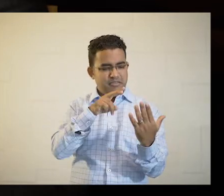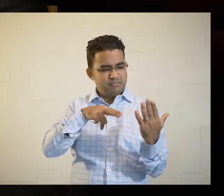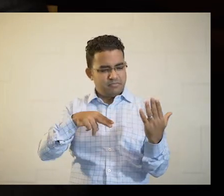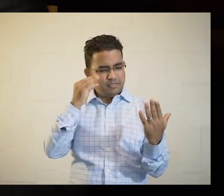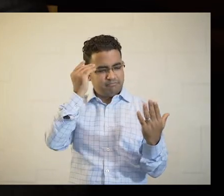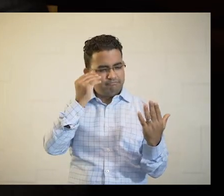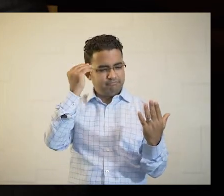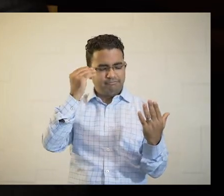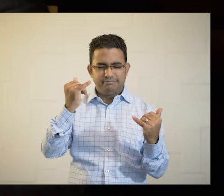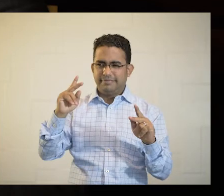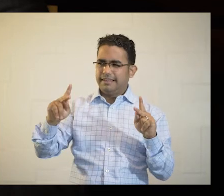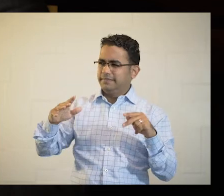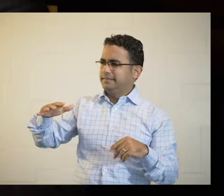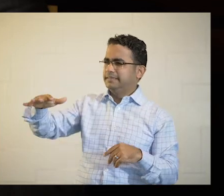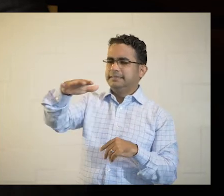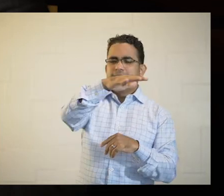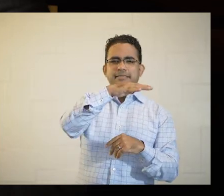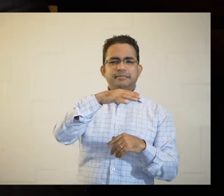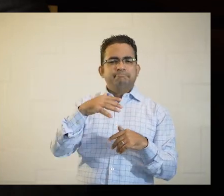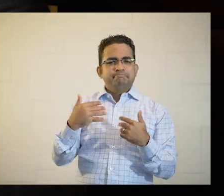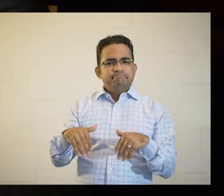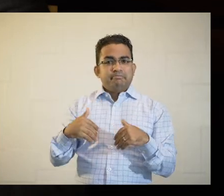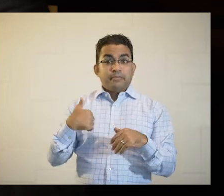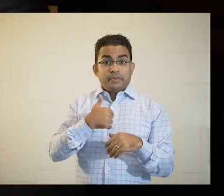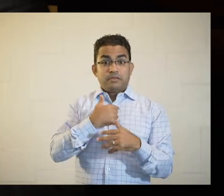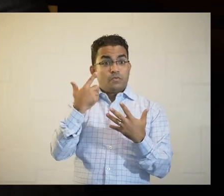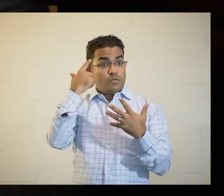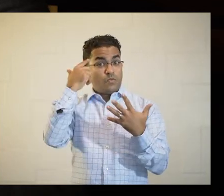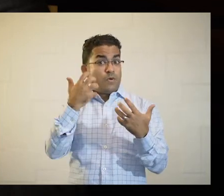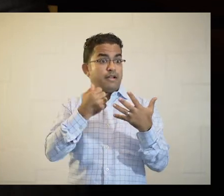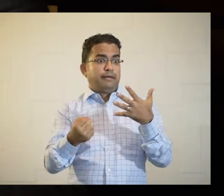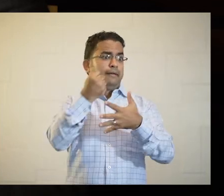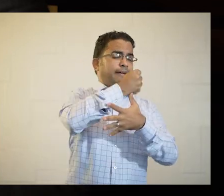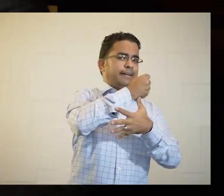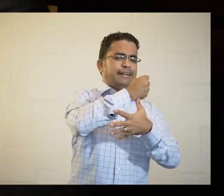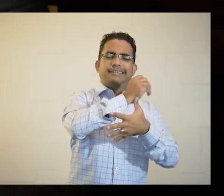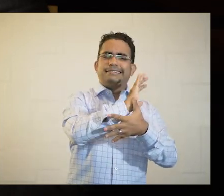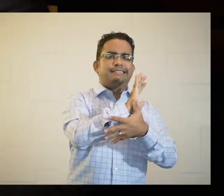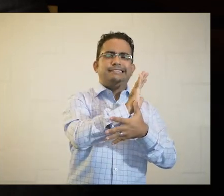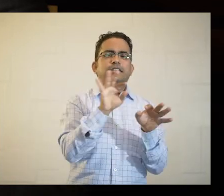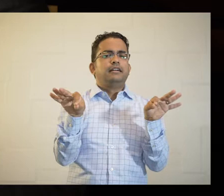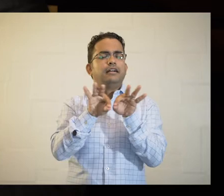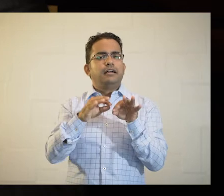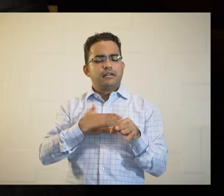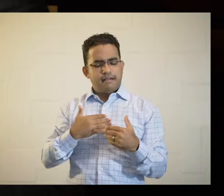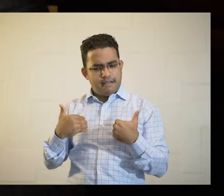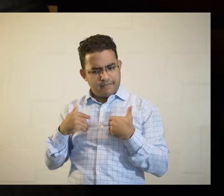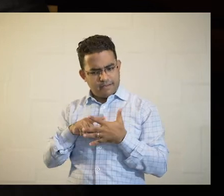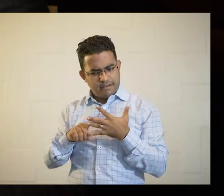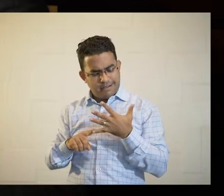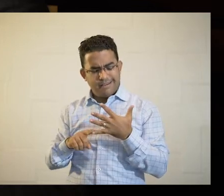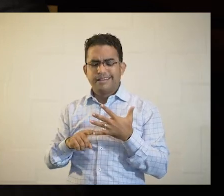que parece poner más sus intereses y afanes en el tener que en el ser. Desde esta situación actual,